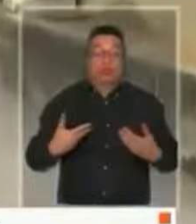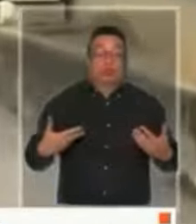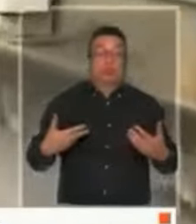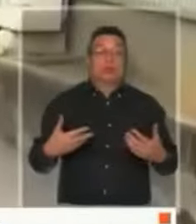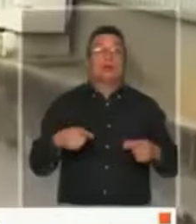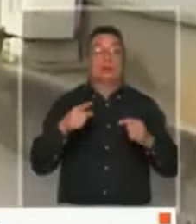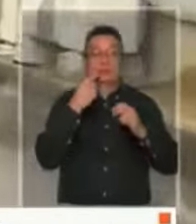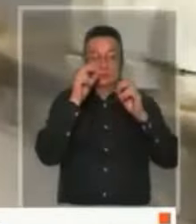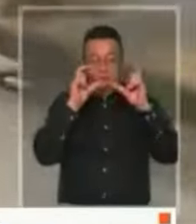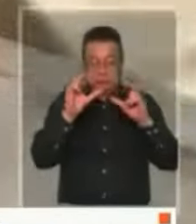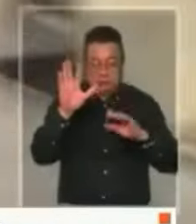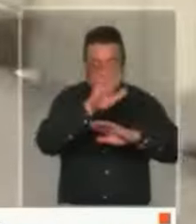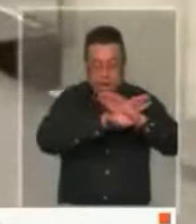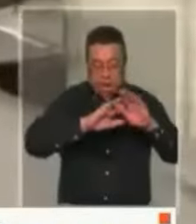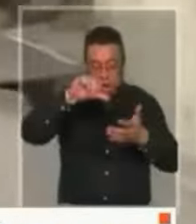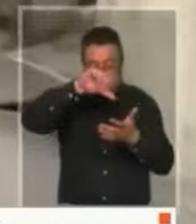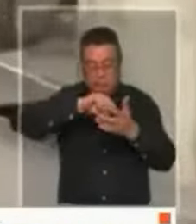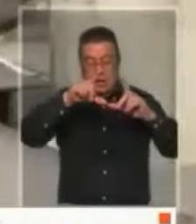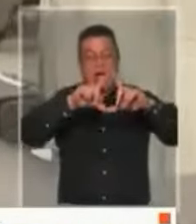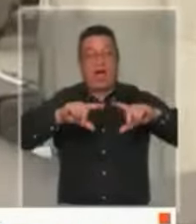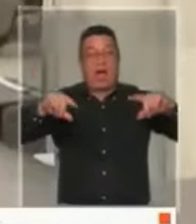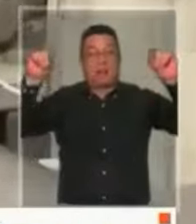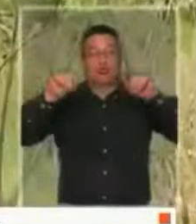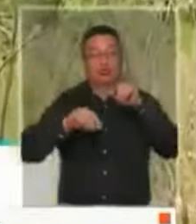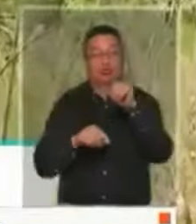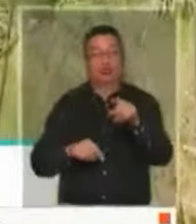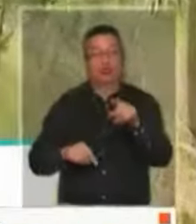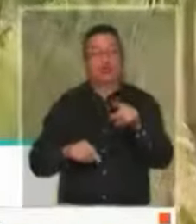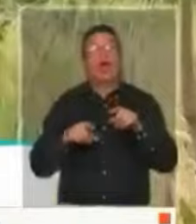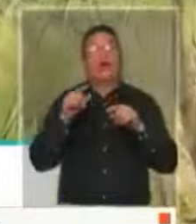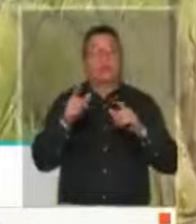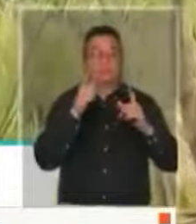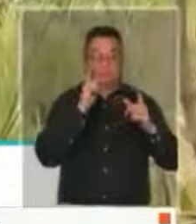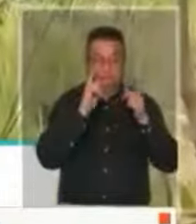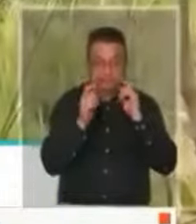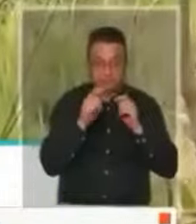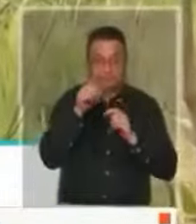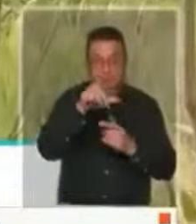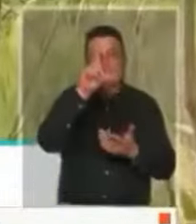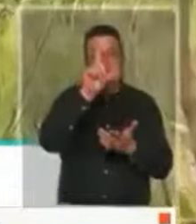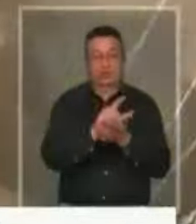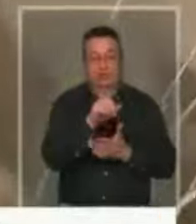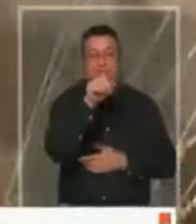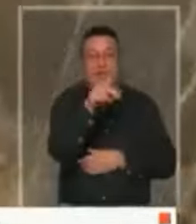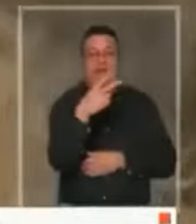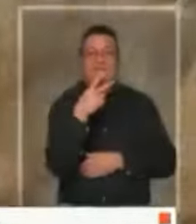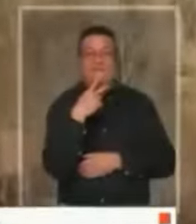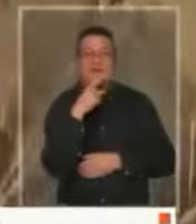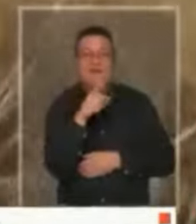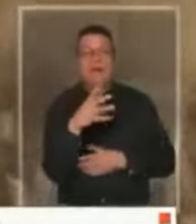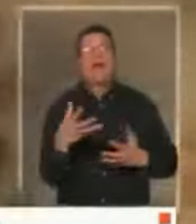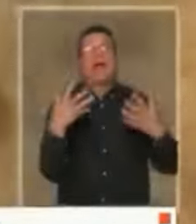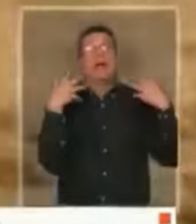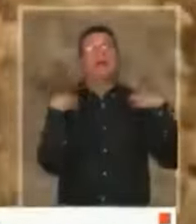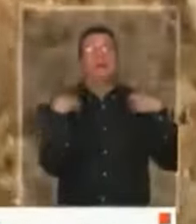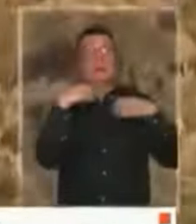Es la alerta que impera en la ciudad japonesa Fukuyama, un riesgo inminente para sus habitantes. El responsable,